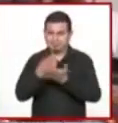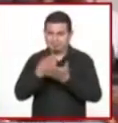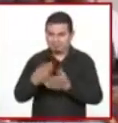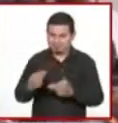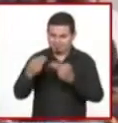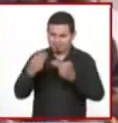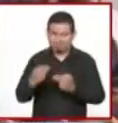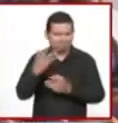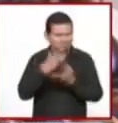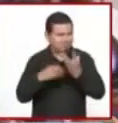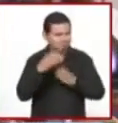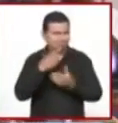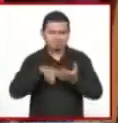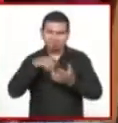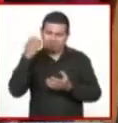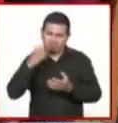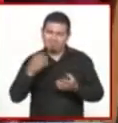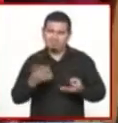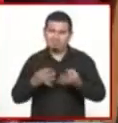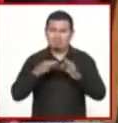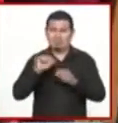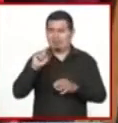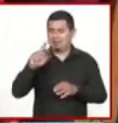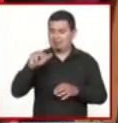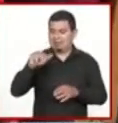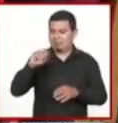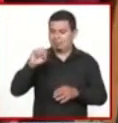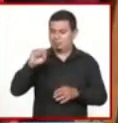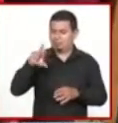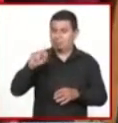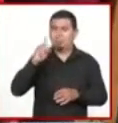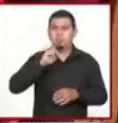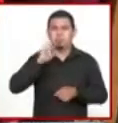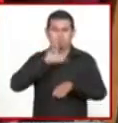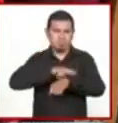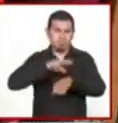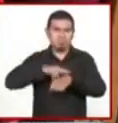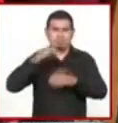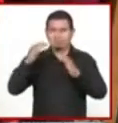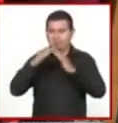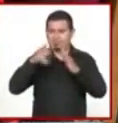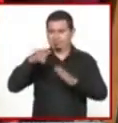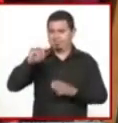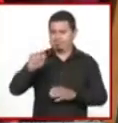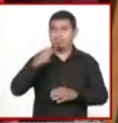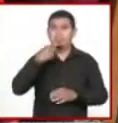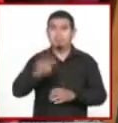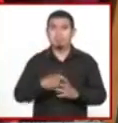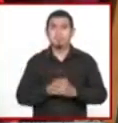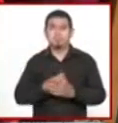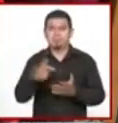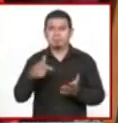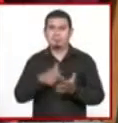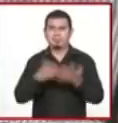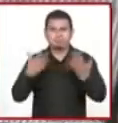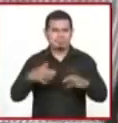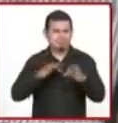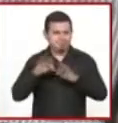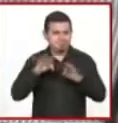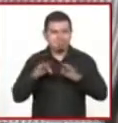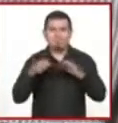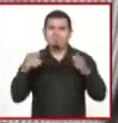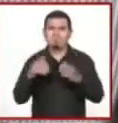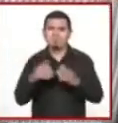estabilidad económica en Oaxaca. Adriana Osorio Avilés, coordinadora de Casaquit, dijo que este espacio ha realizado un